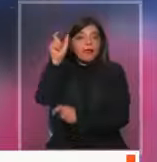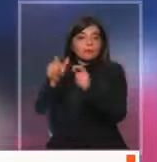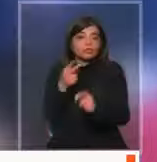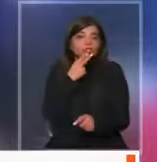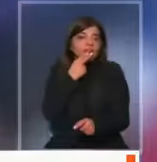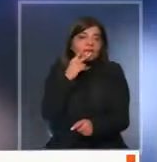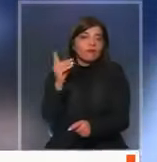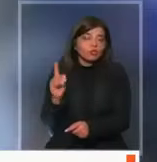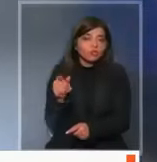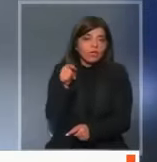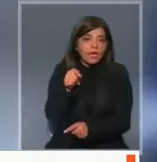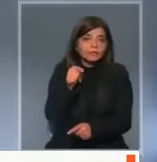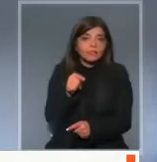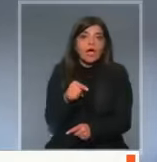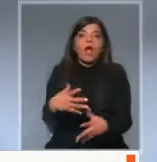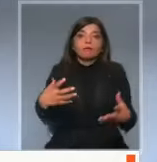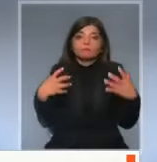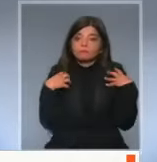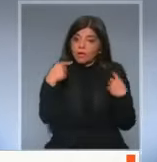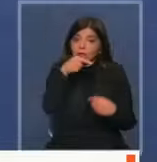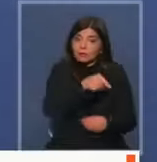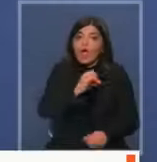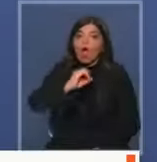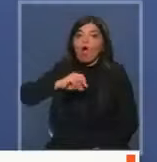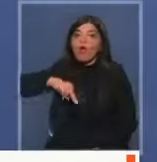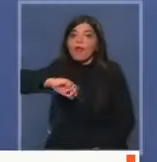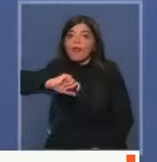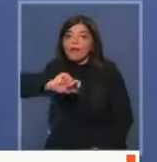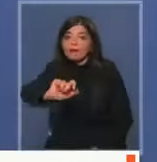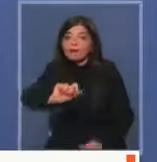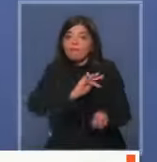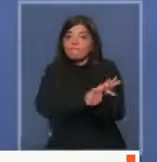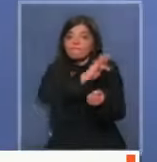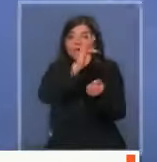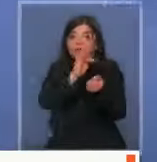que están bajo su tutoría.